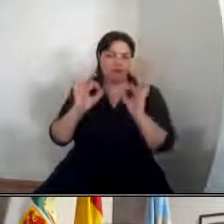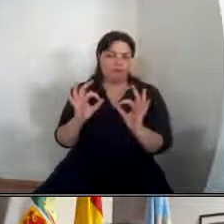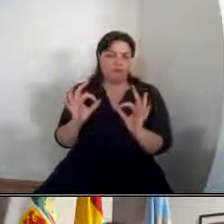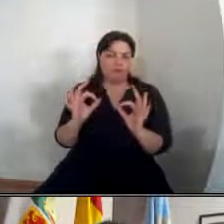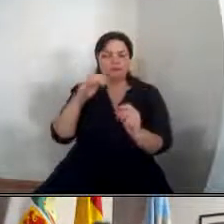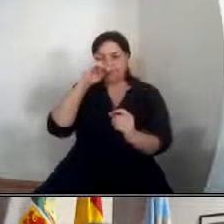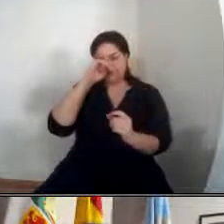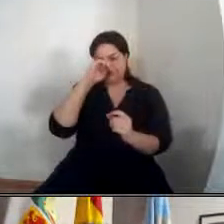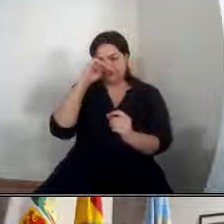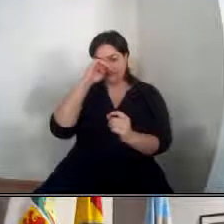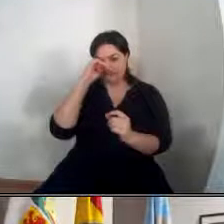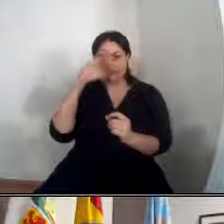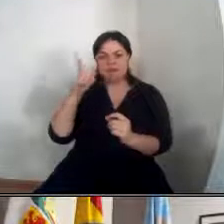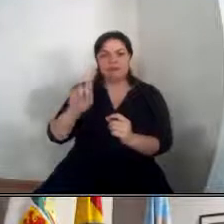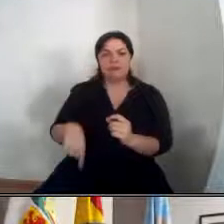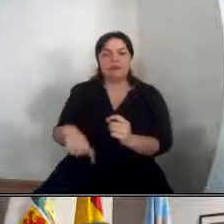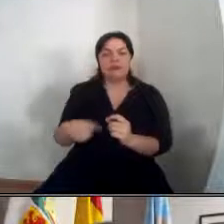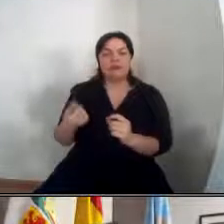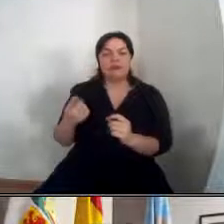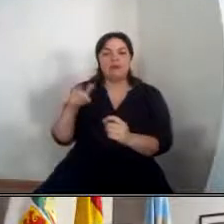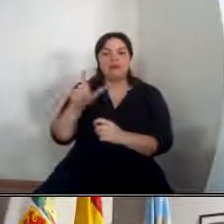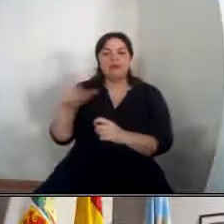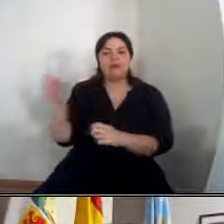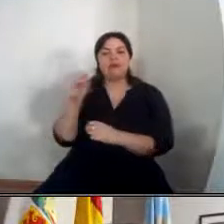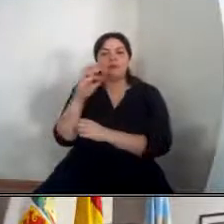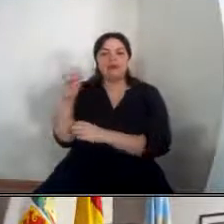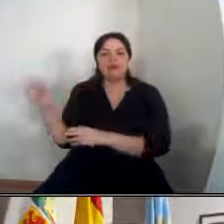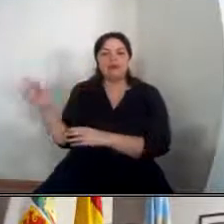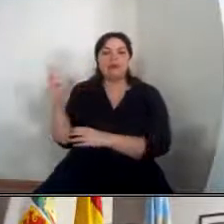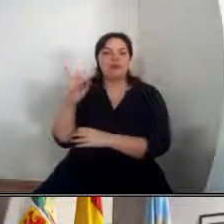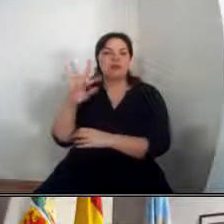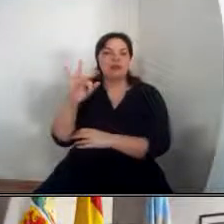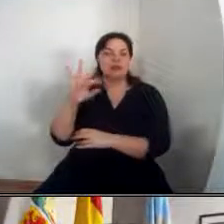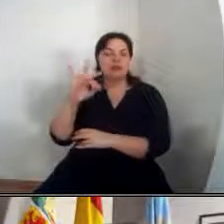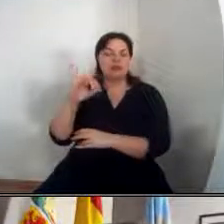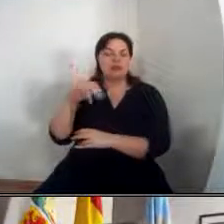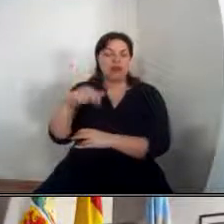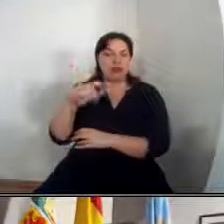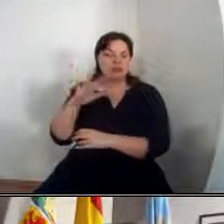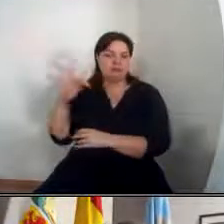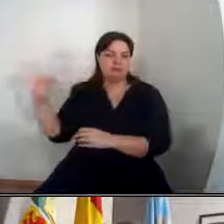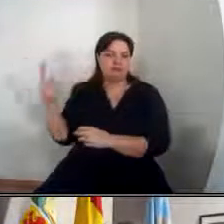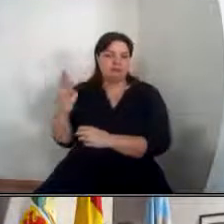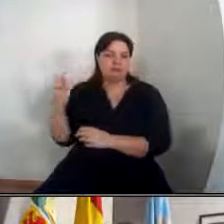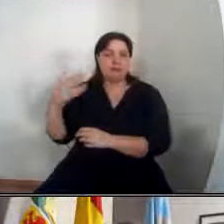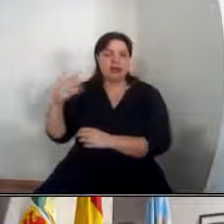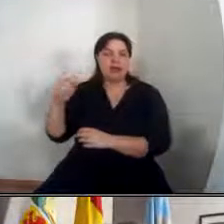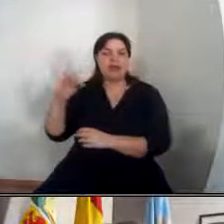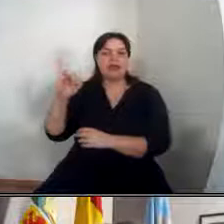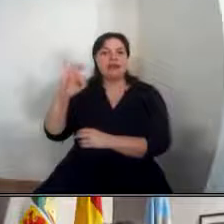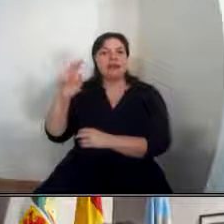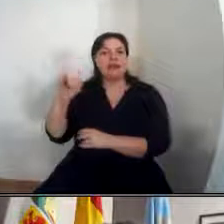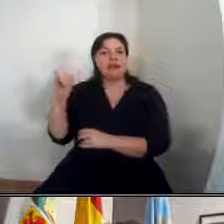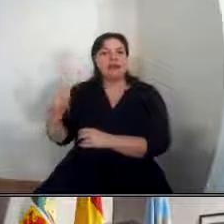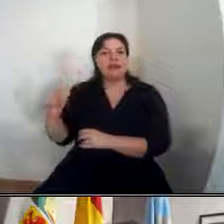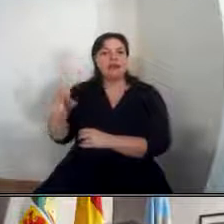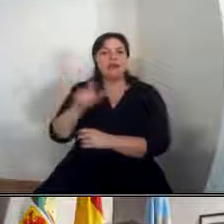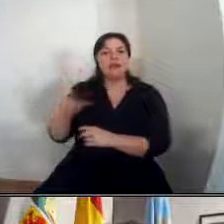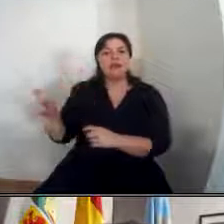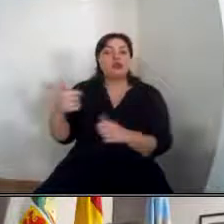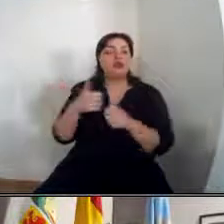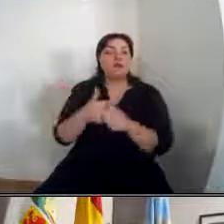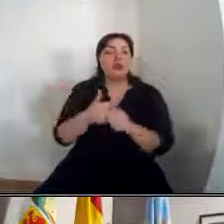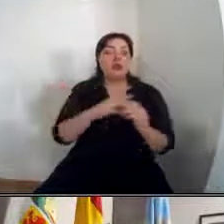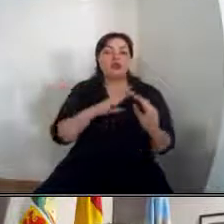También a los panelistas, a Iván, a Cristina, a Rocío, a Beatriz, y bueno, a todas aquellas personas que desde sus oficinas o